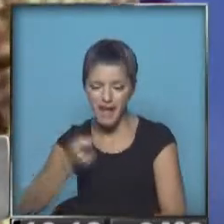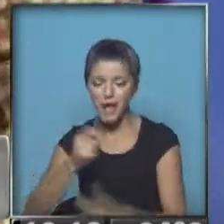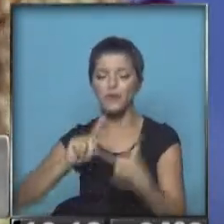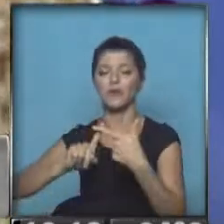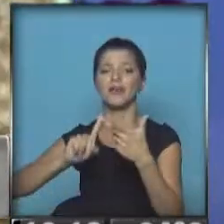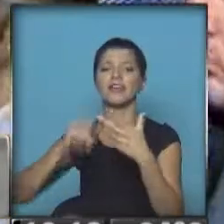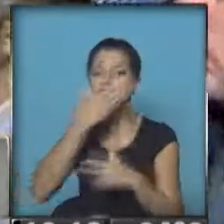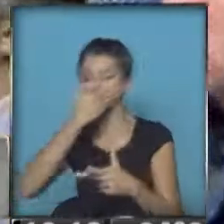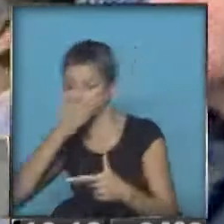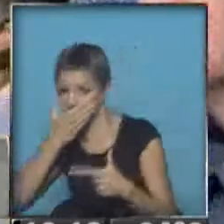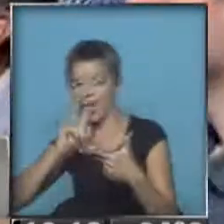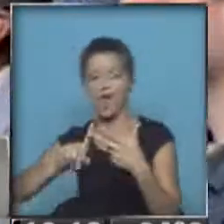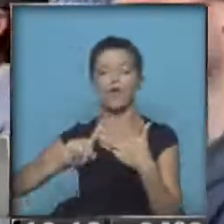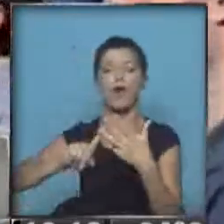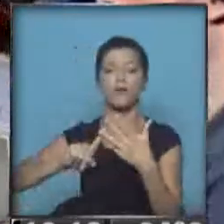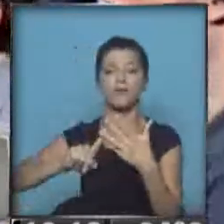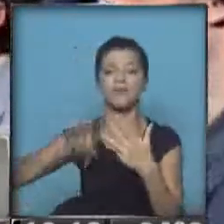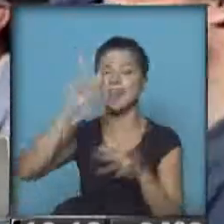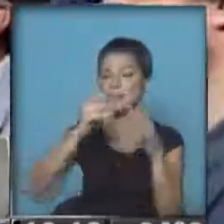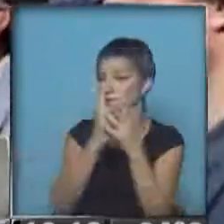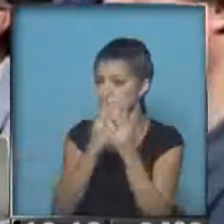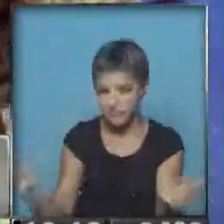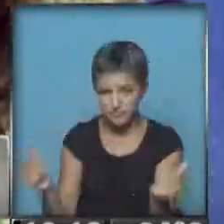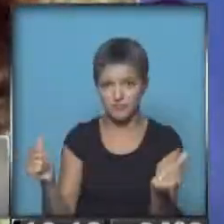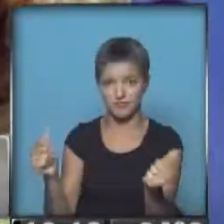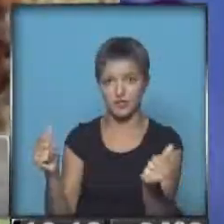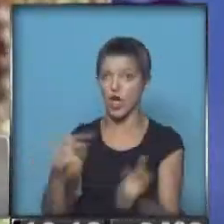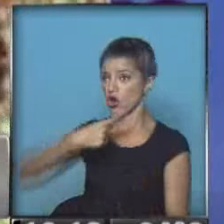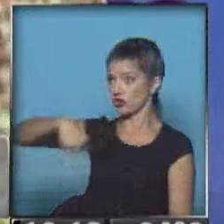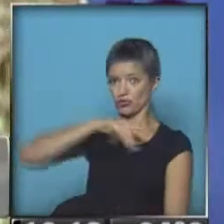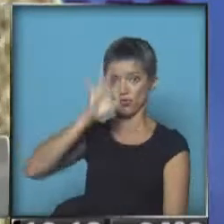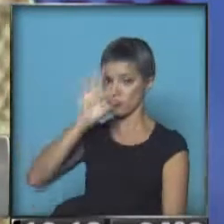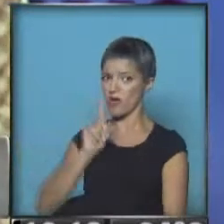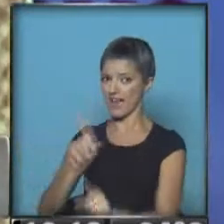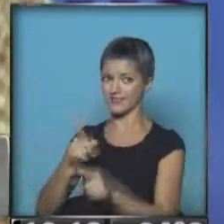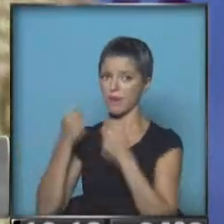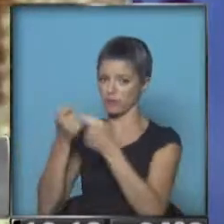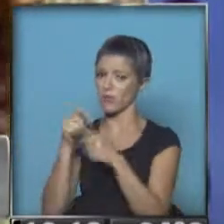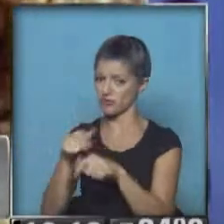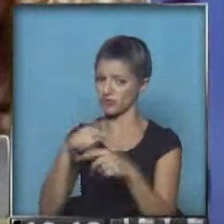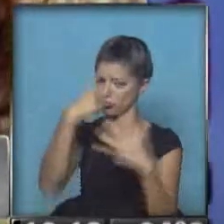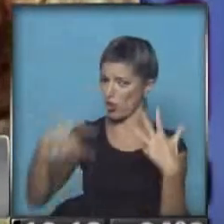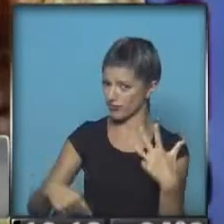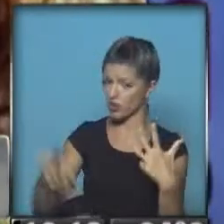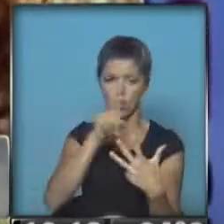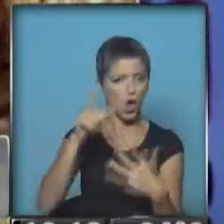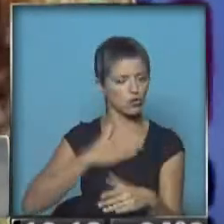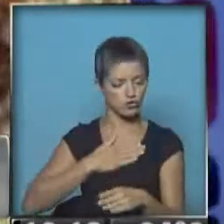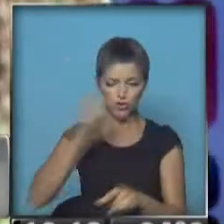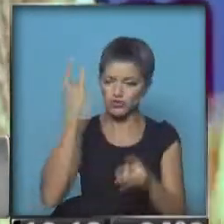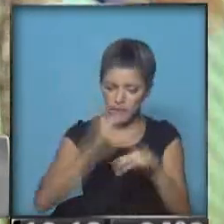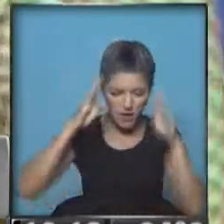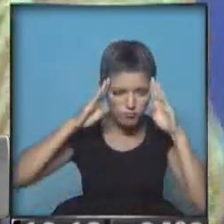que secuestraron, del lado de los que desaparecieron. Nosotros nunca estuvimos de ese lado, estuvimos siempre del